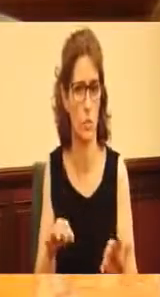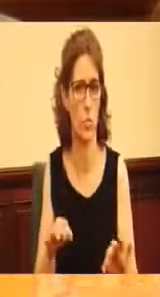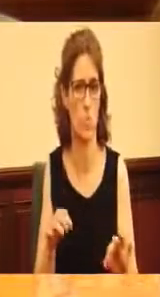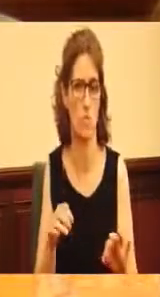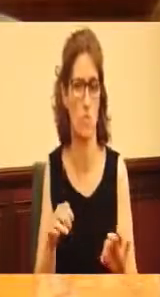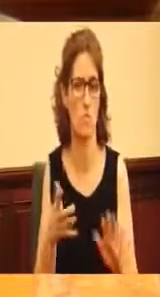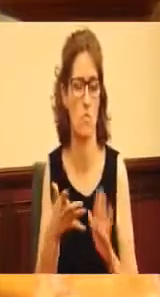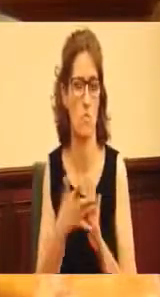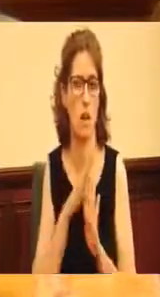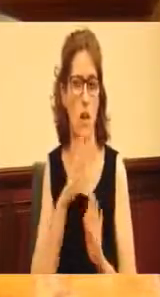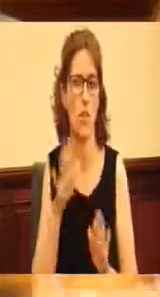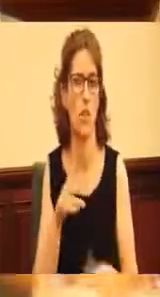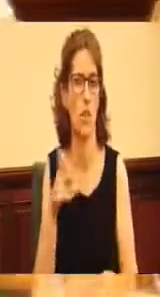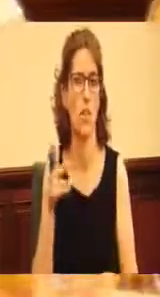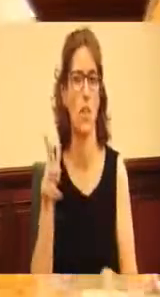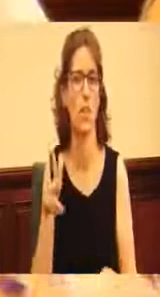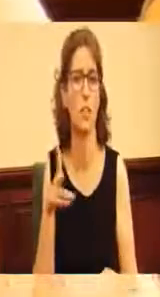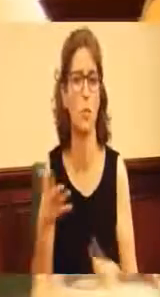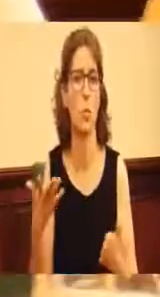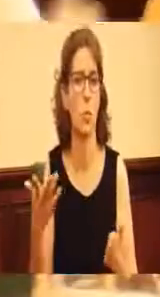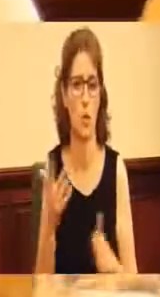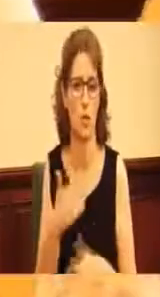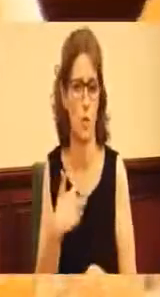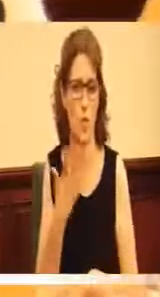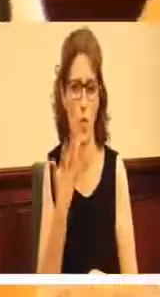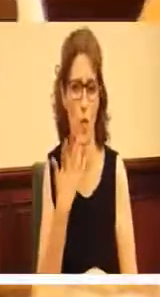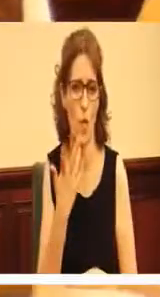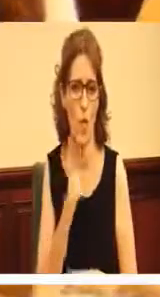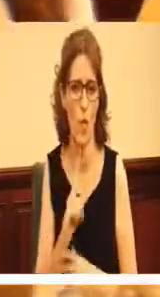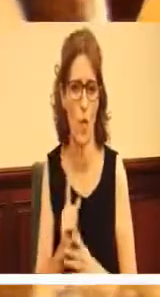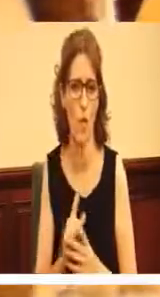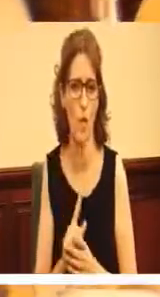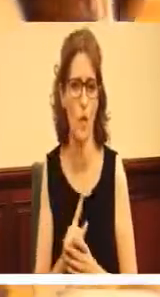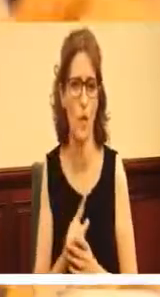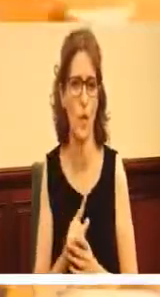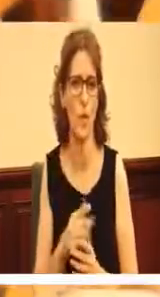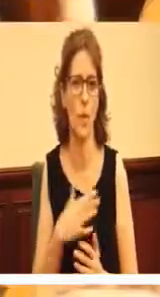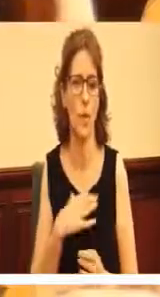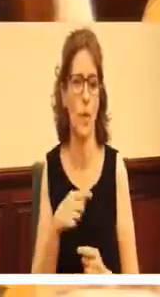los derechos humanos. A lo mejor se lo tienen